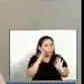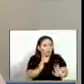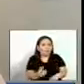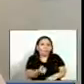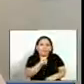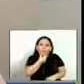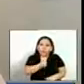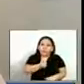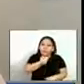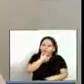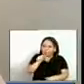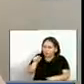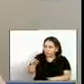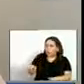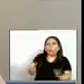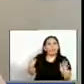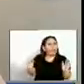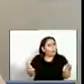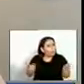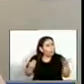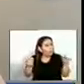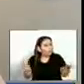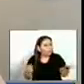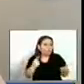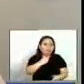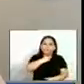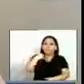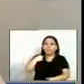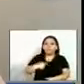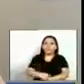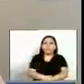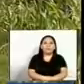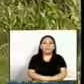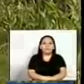aún cuál es la principal causa de muerte.